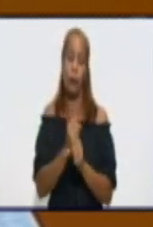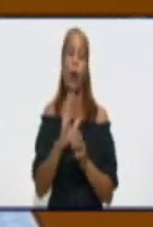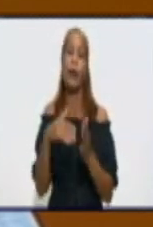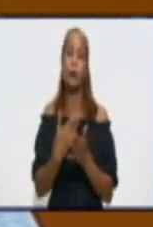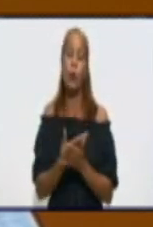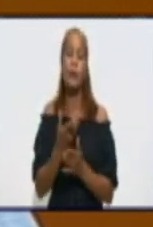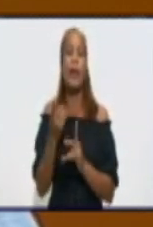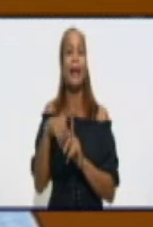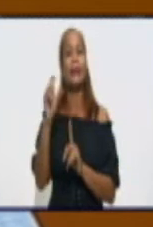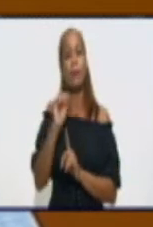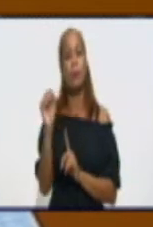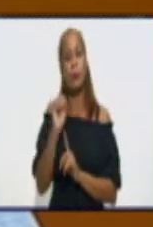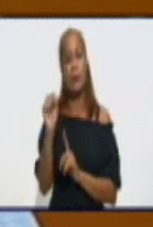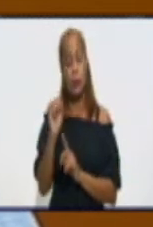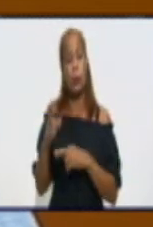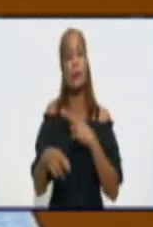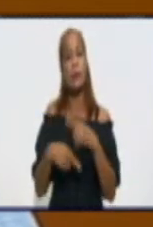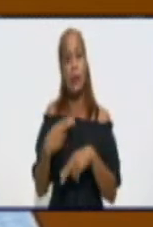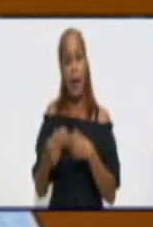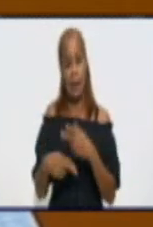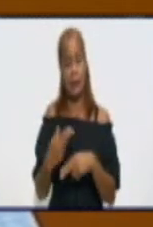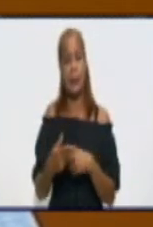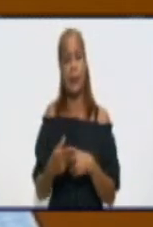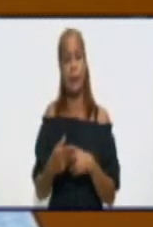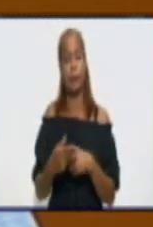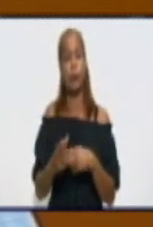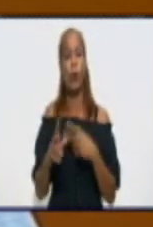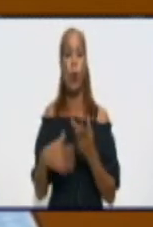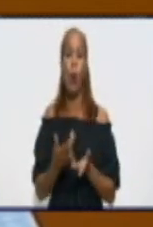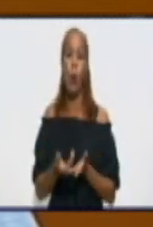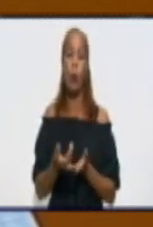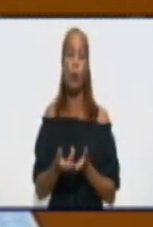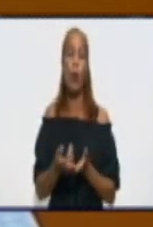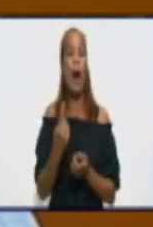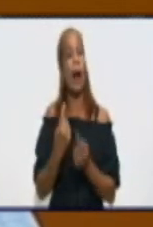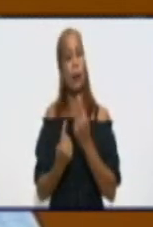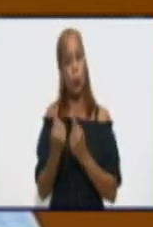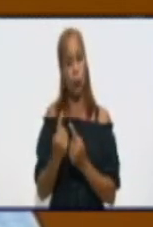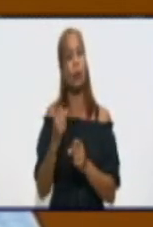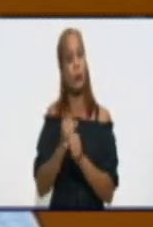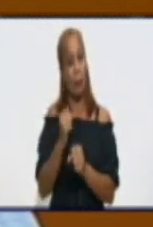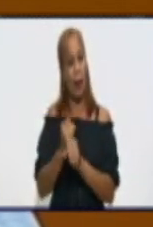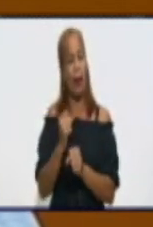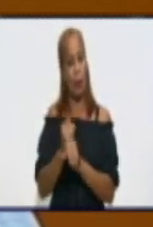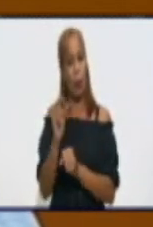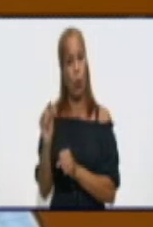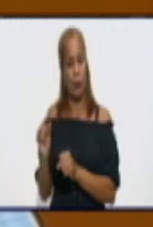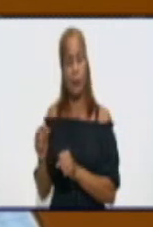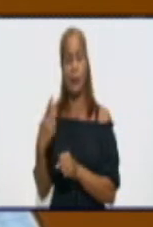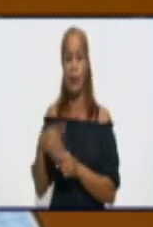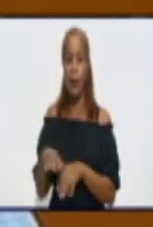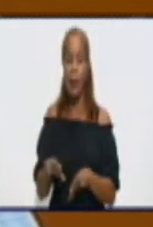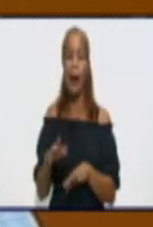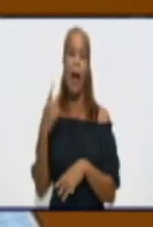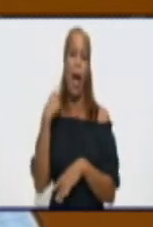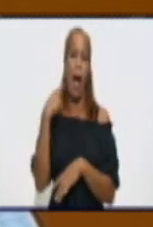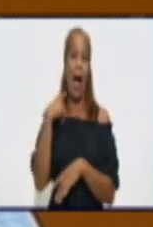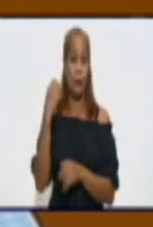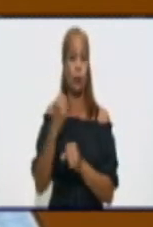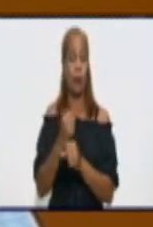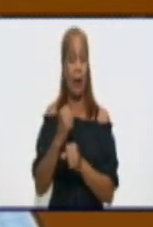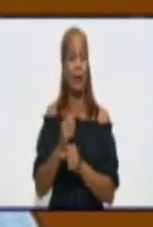hace con los distribuidores mayoristas, los manipuladores despachadores, y en el caso de la